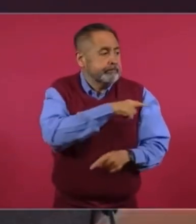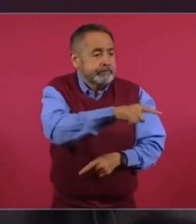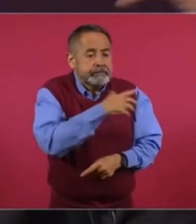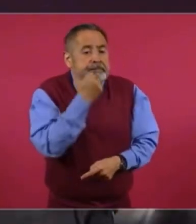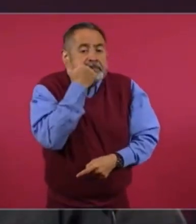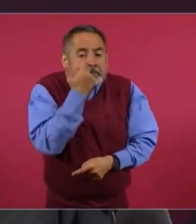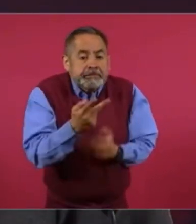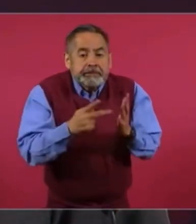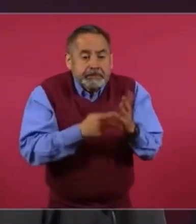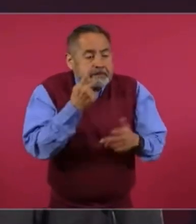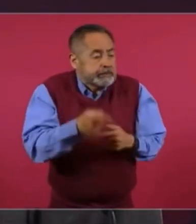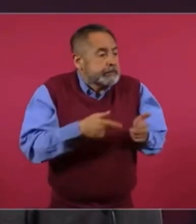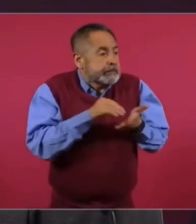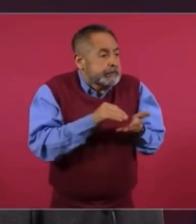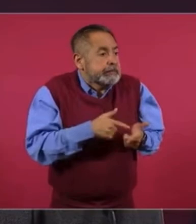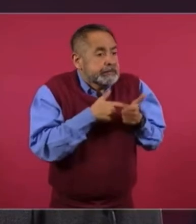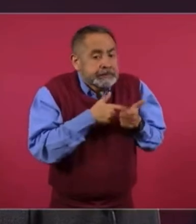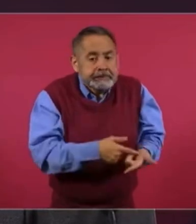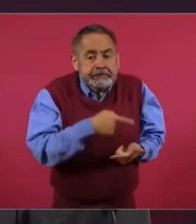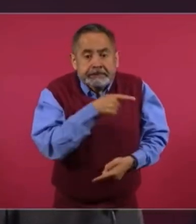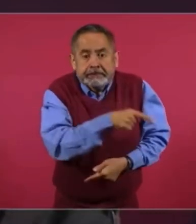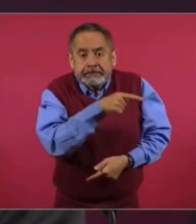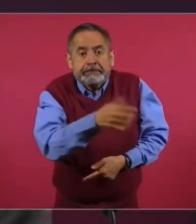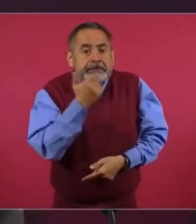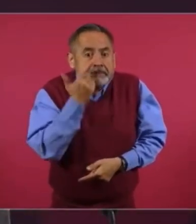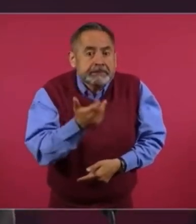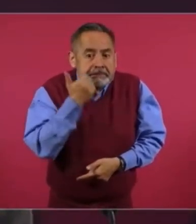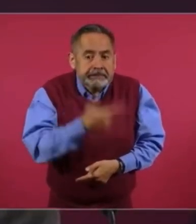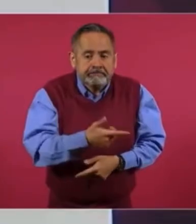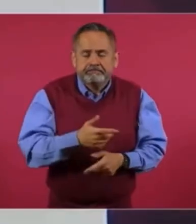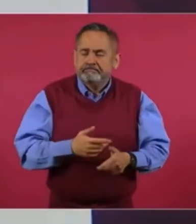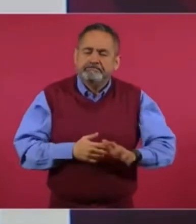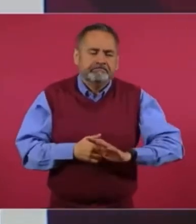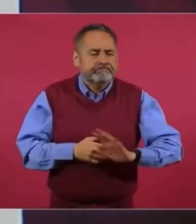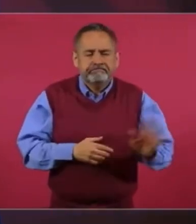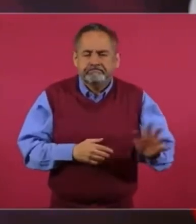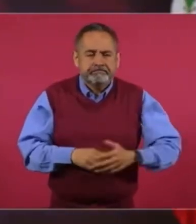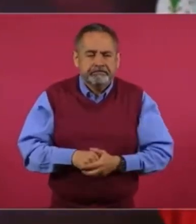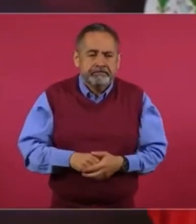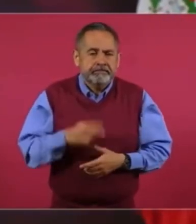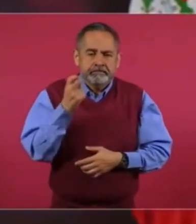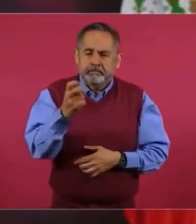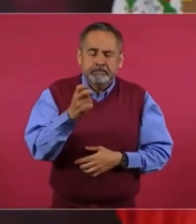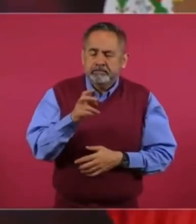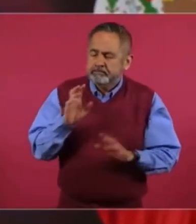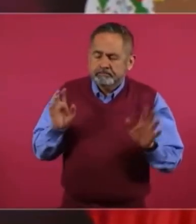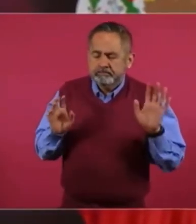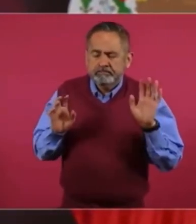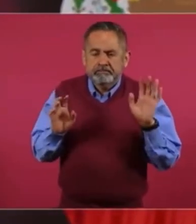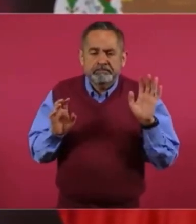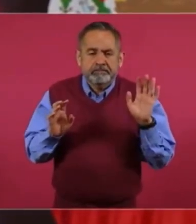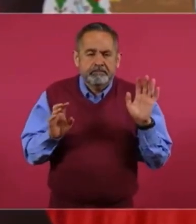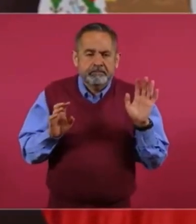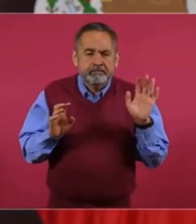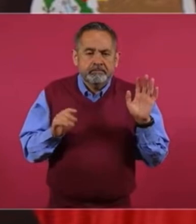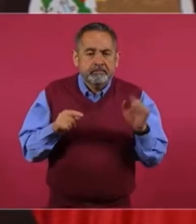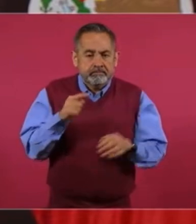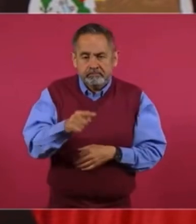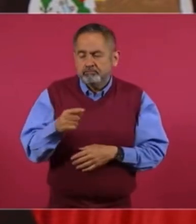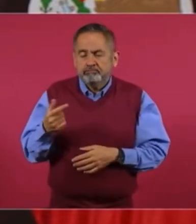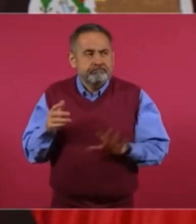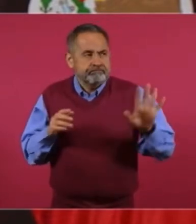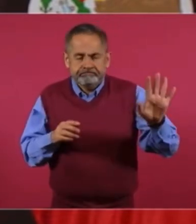carta al gobierno de Estados Unidos en general, y este mensaje que debemos todos los mexicanos